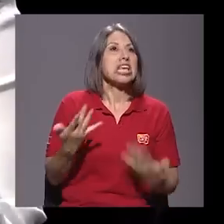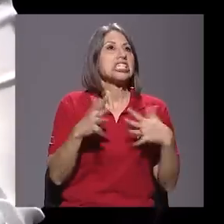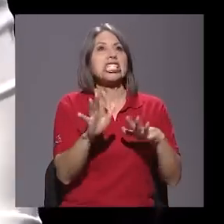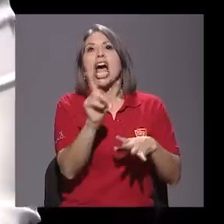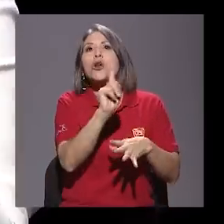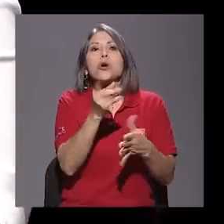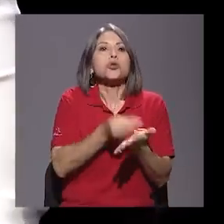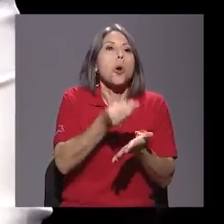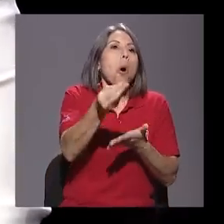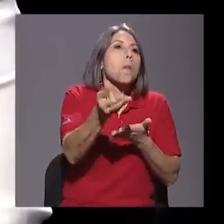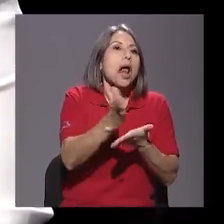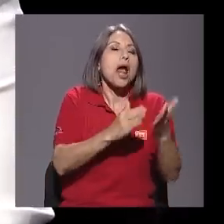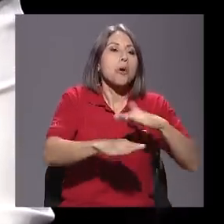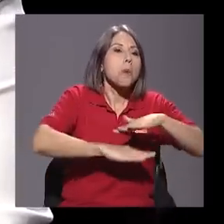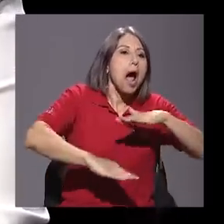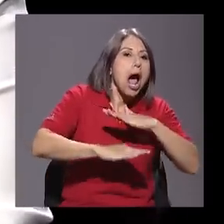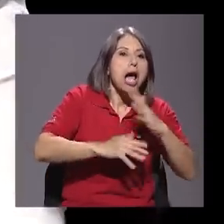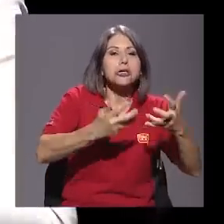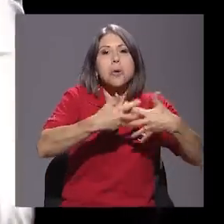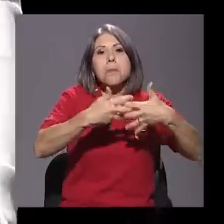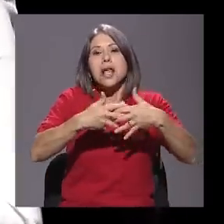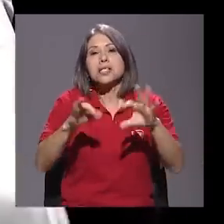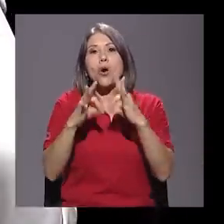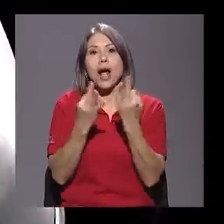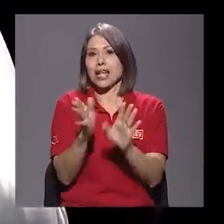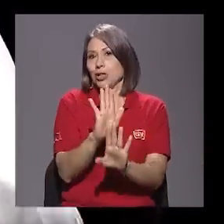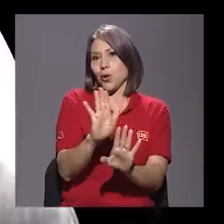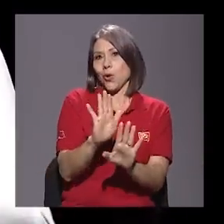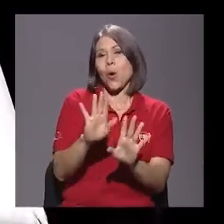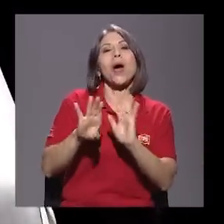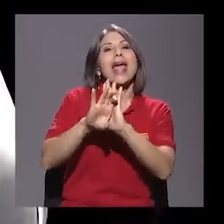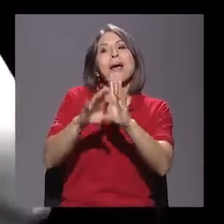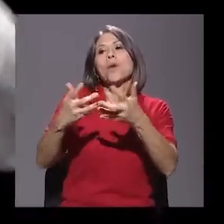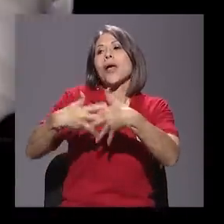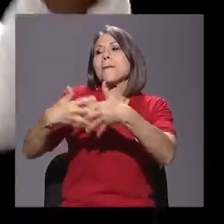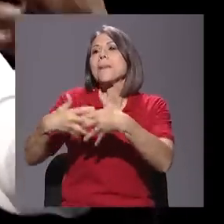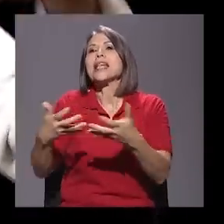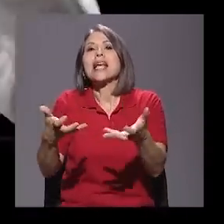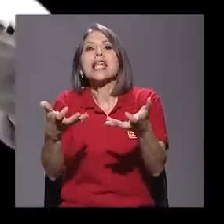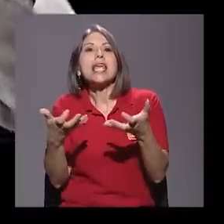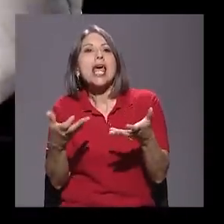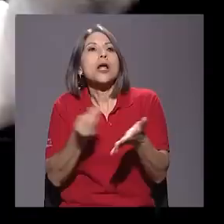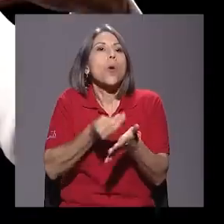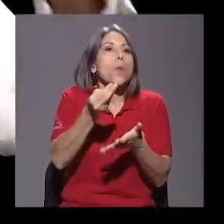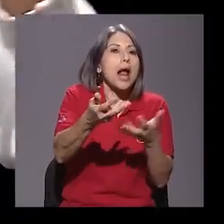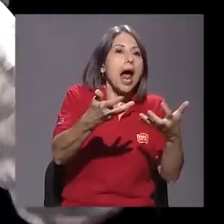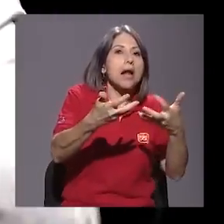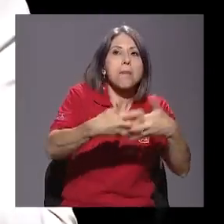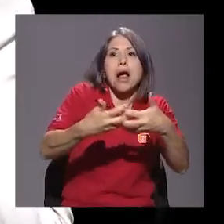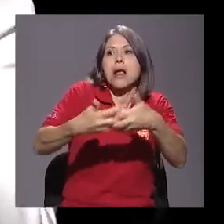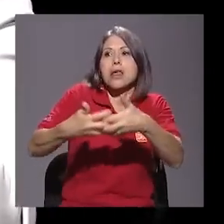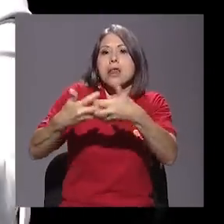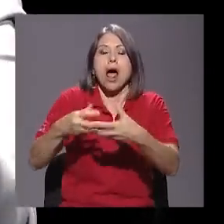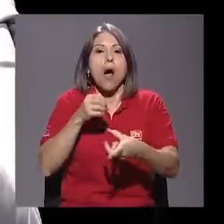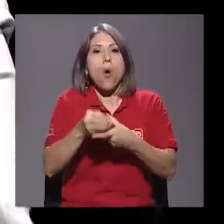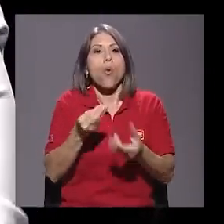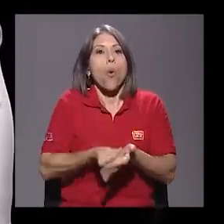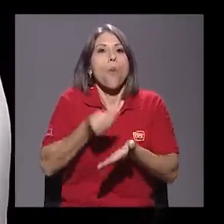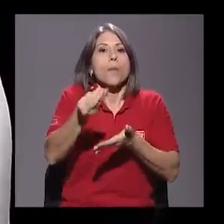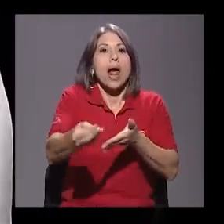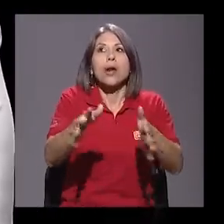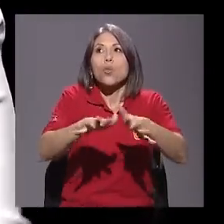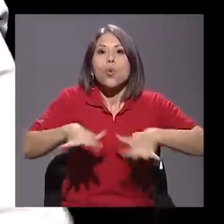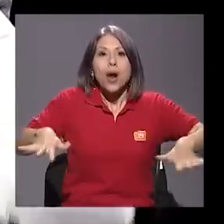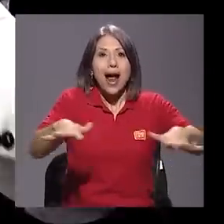consumo corriente ni de empresas ni de hogares, sino que es inversión porque la empresa quiere poner un local más o quiere comprar maquinaria. Ese préstamo